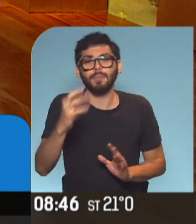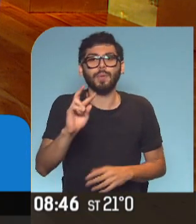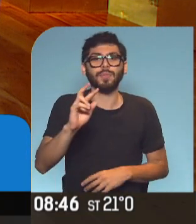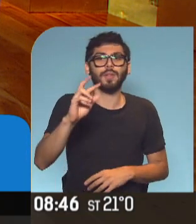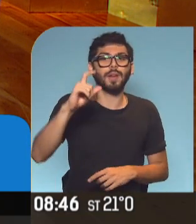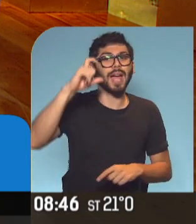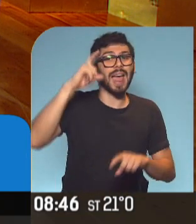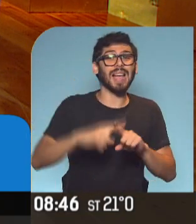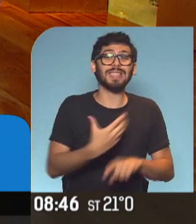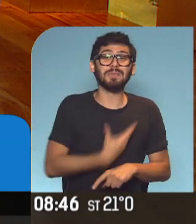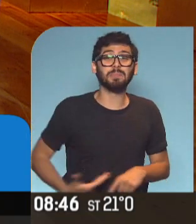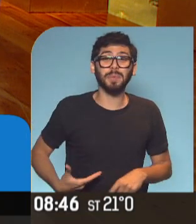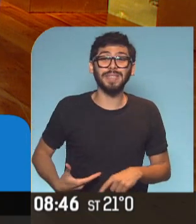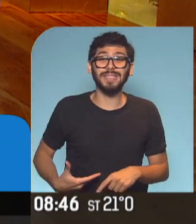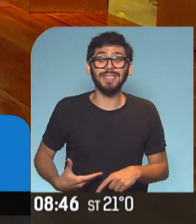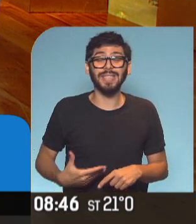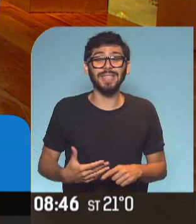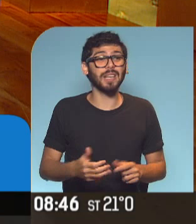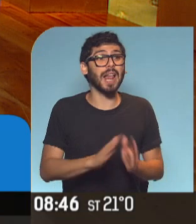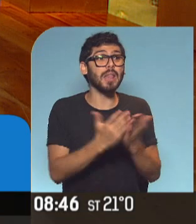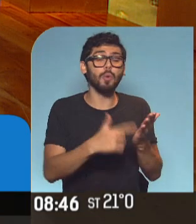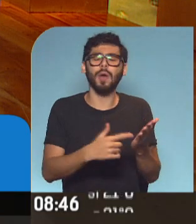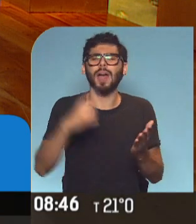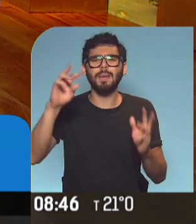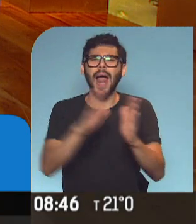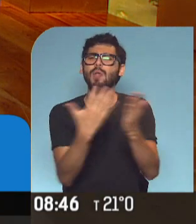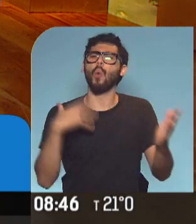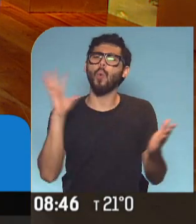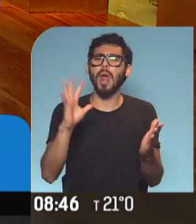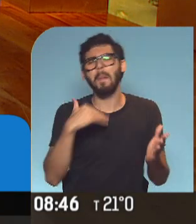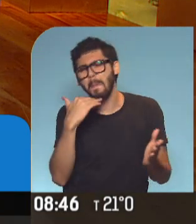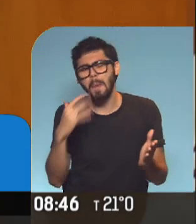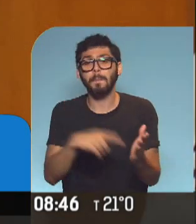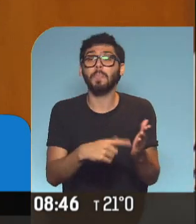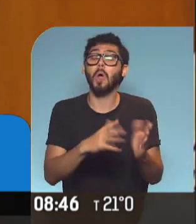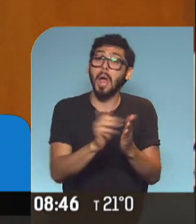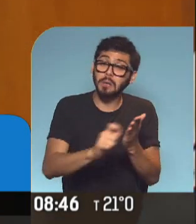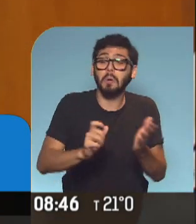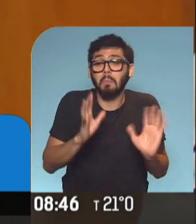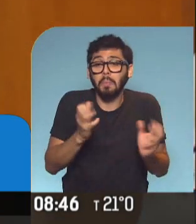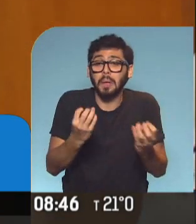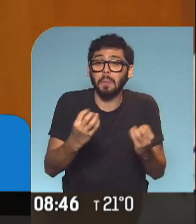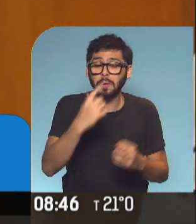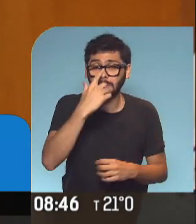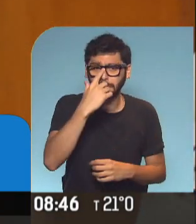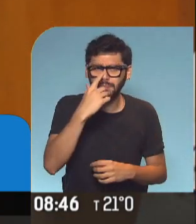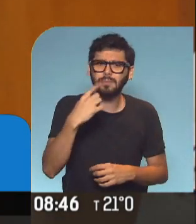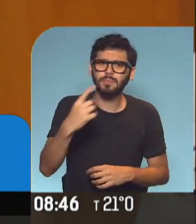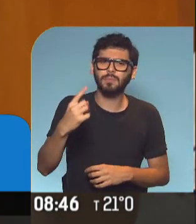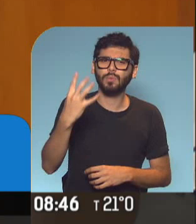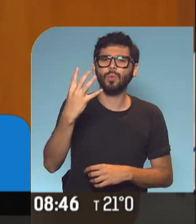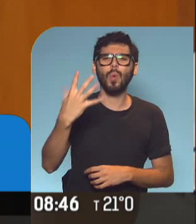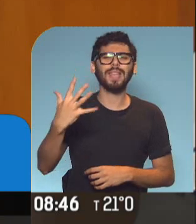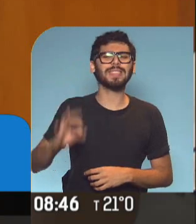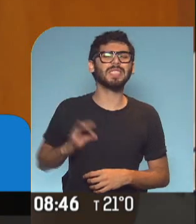camino esto de burlarse el libro de magritte me parece bueno viste que mucho se habló ahora sobre todo con los 45 años del aniversario del golpe